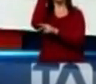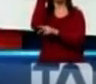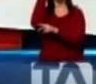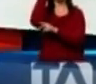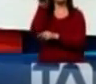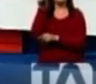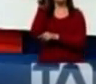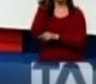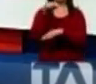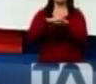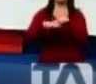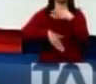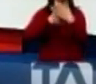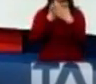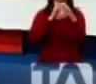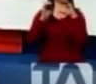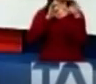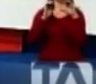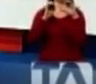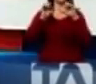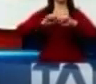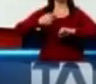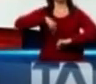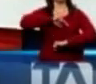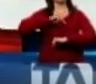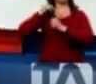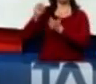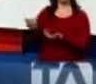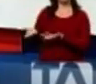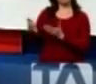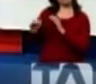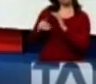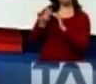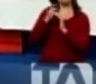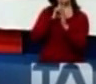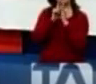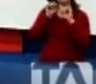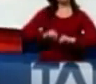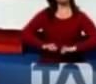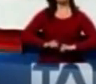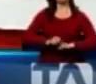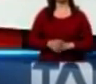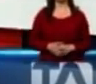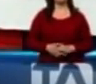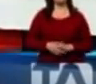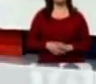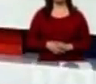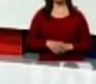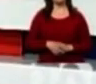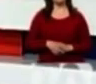ello invitamos a todos para que se comuniquen con nosotros a través de nuestro correo de primera mano @teleamazonas.com y también nos cuente lo que sucede en su